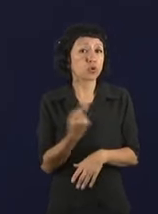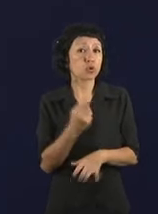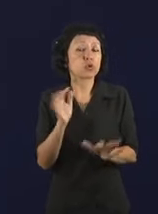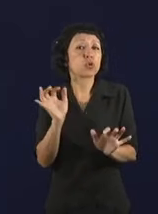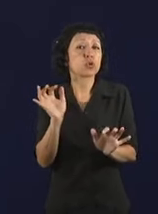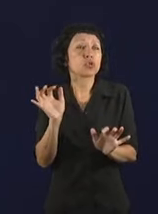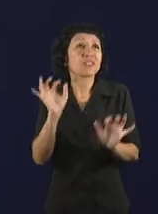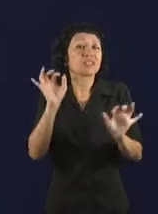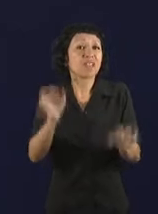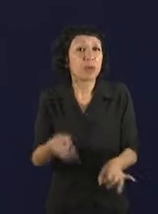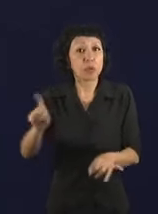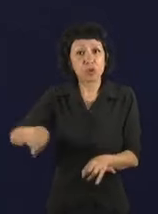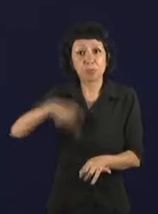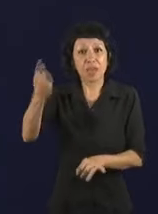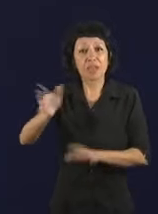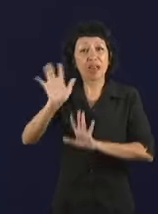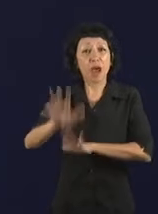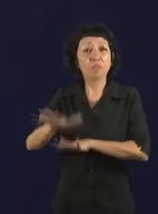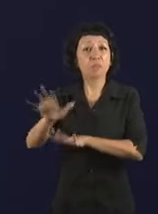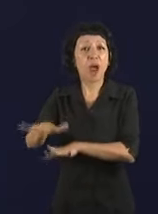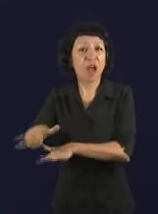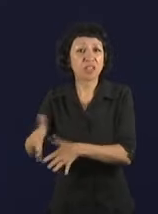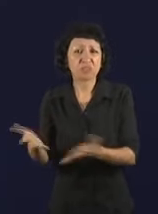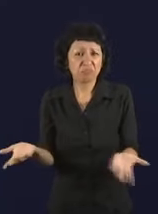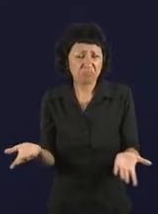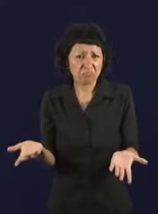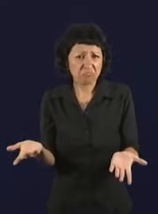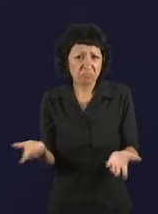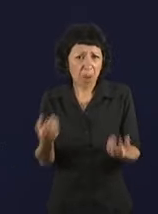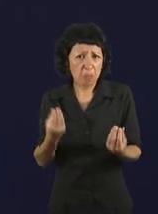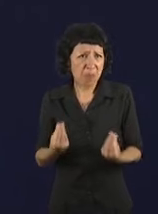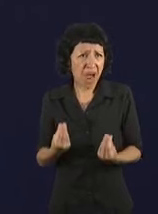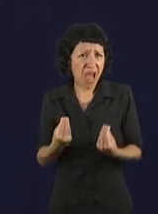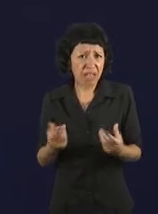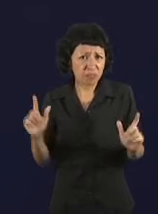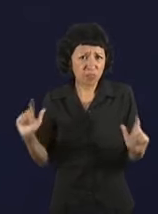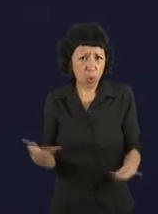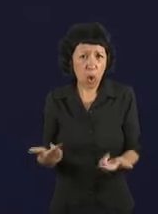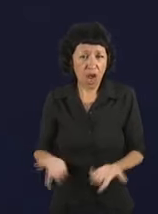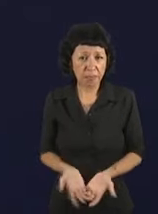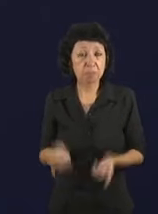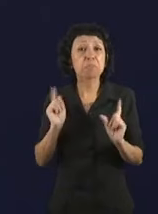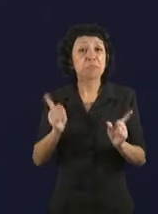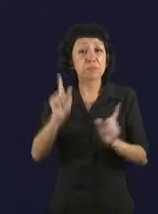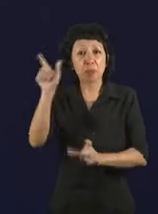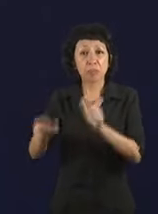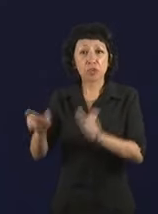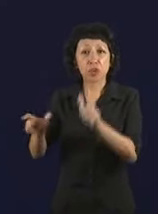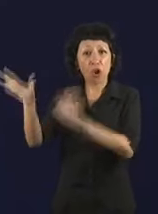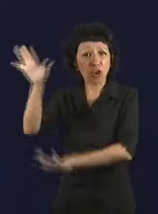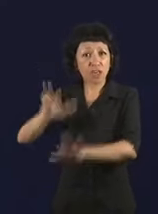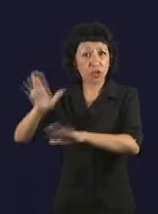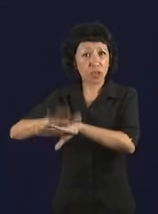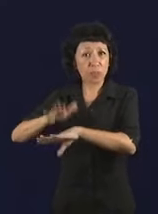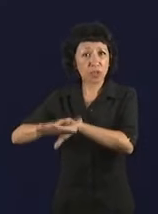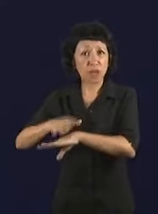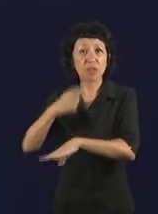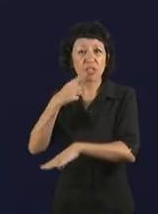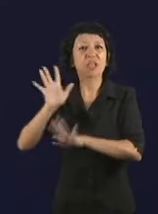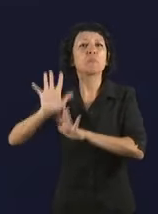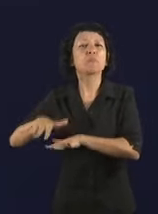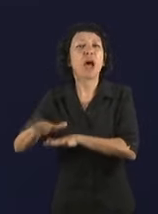marcha de mañana es un absoluto sin sentido la la los propios organizadores la han definido como una marcha que busca